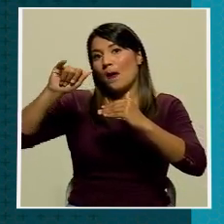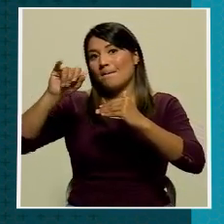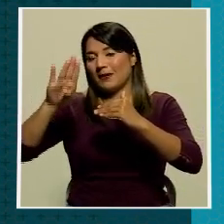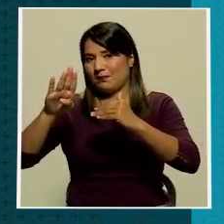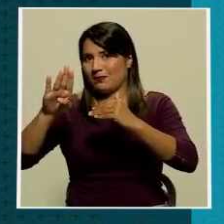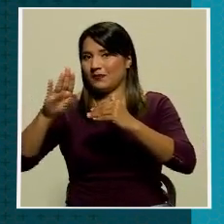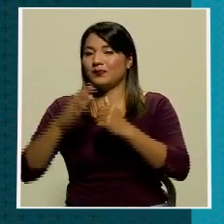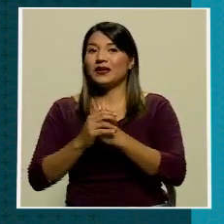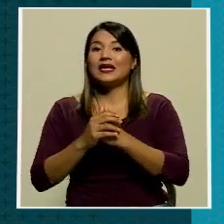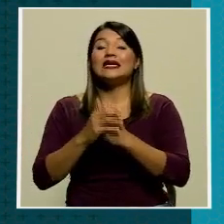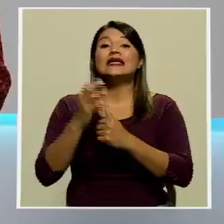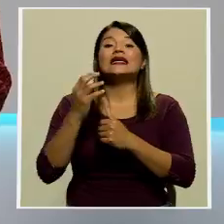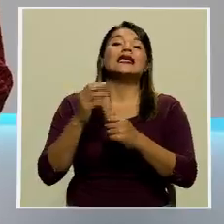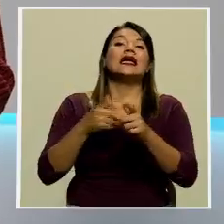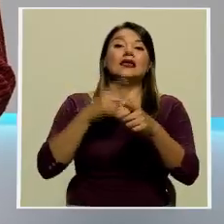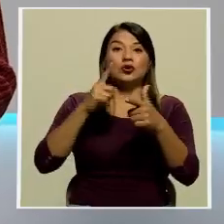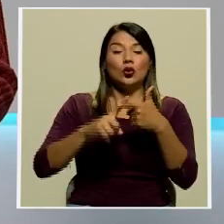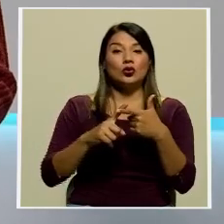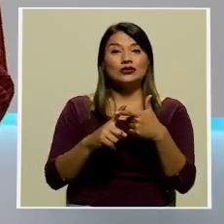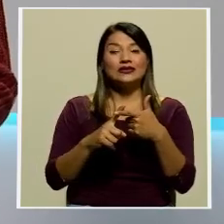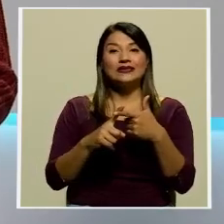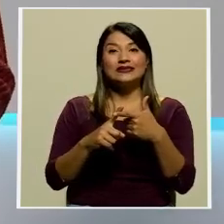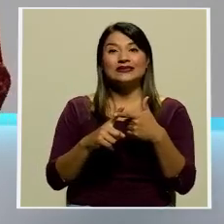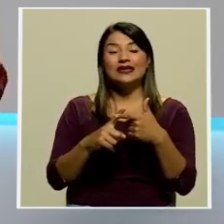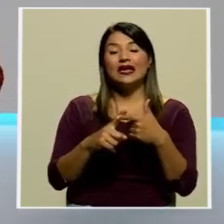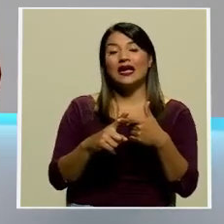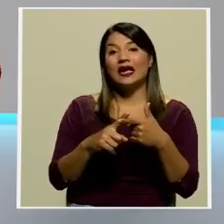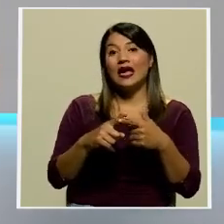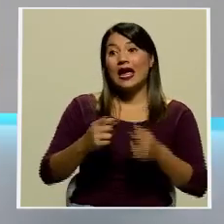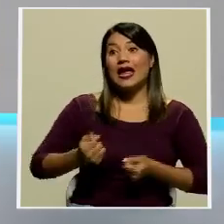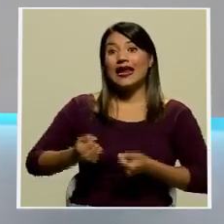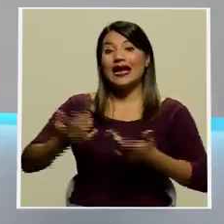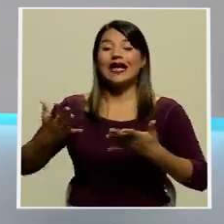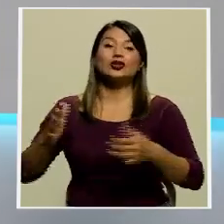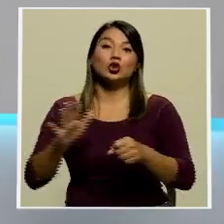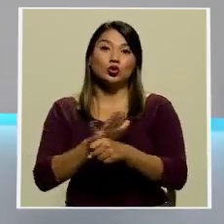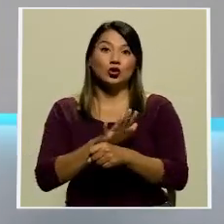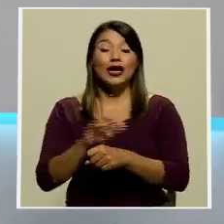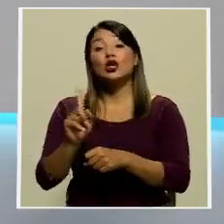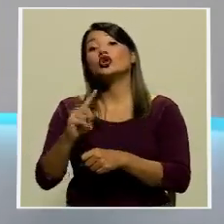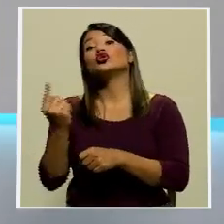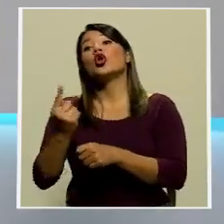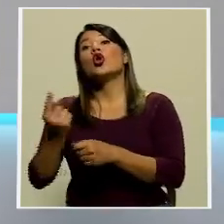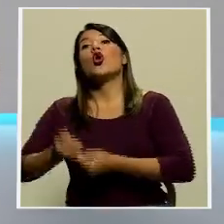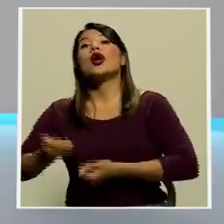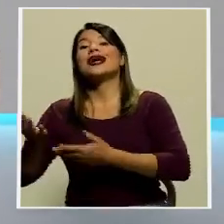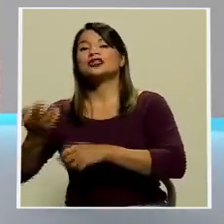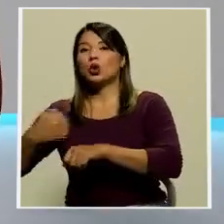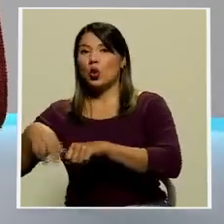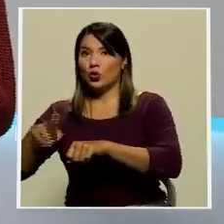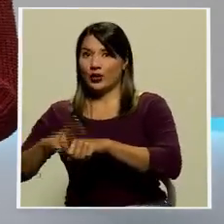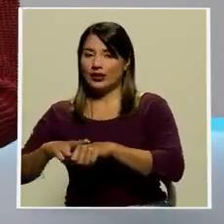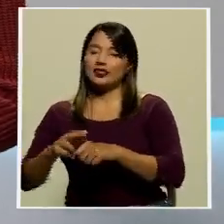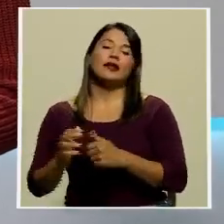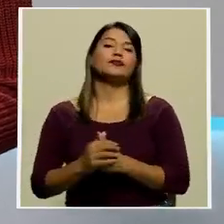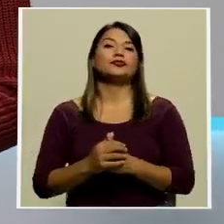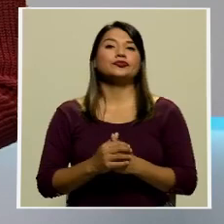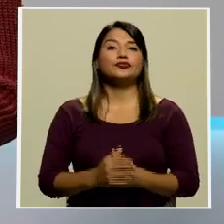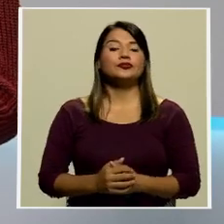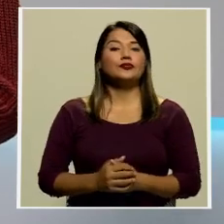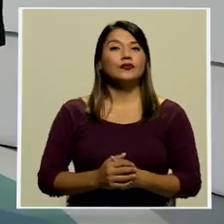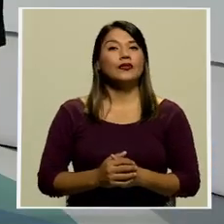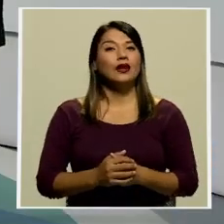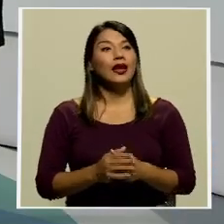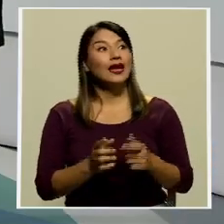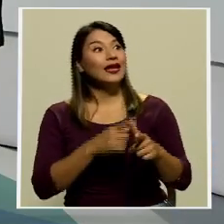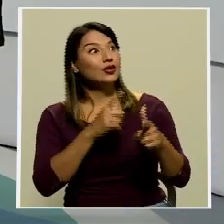En este caso se aplica el incremento del gasto total y no solamente al gasto corriente. Ahí, Eisel, tenemos ya